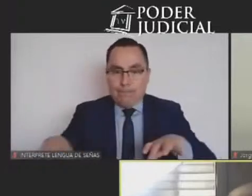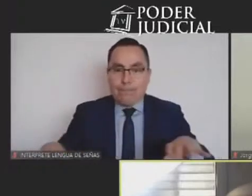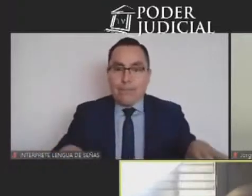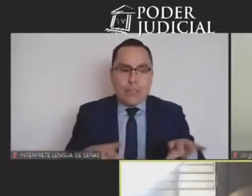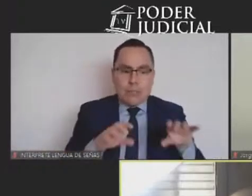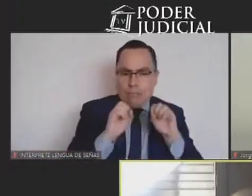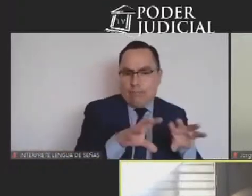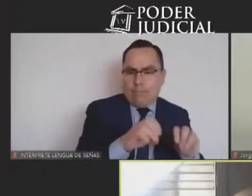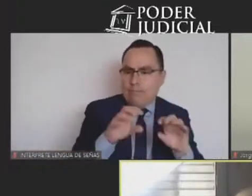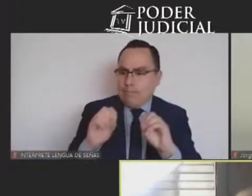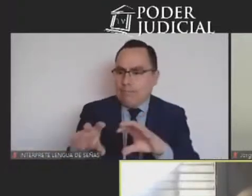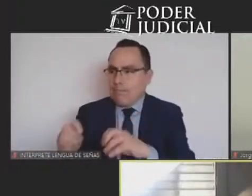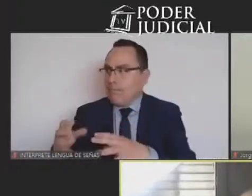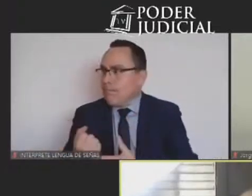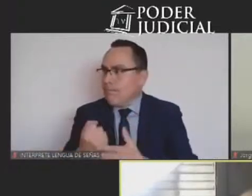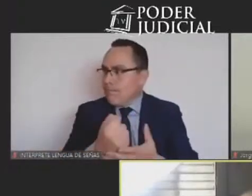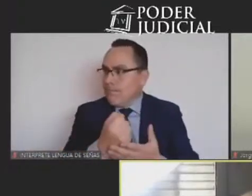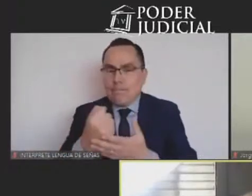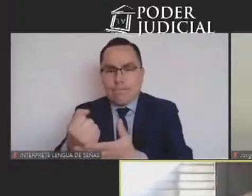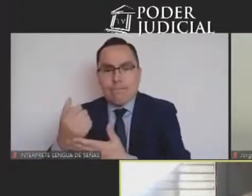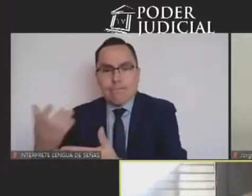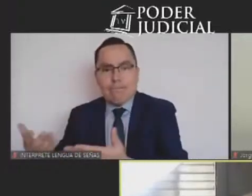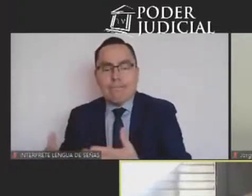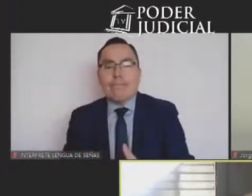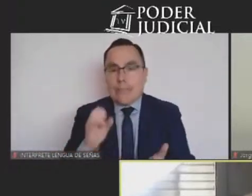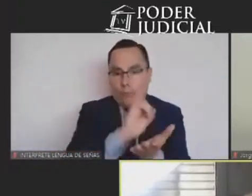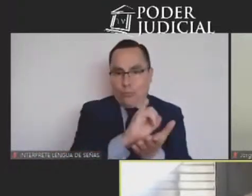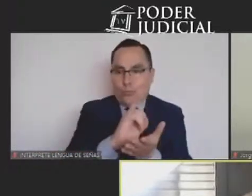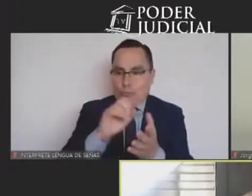la dimensión de cooperación institucional.